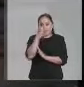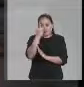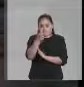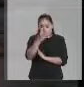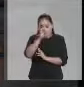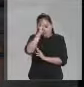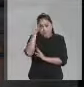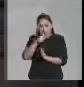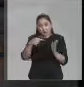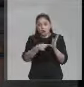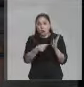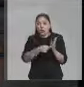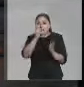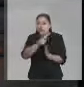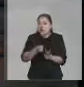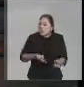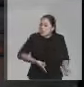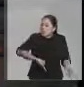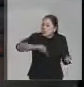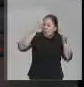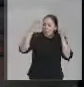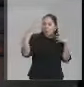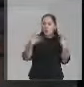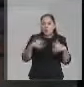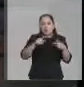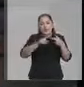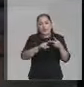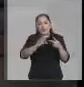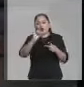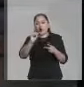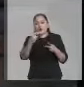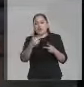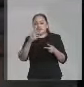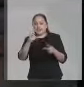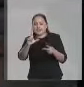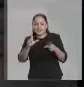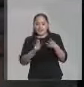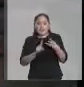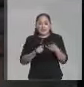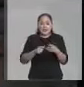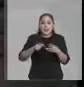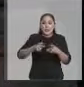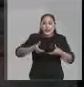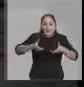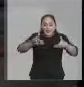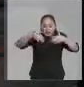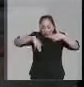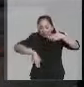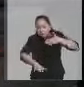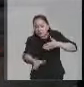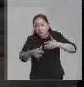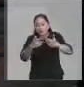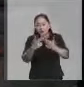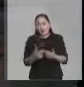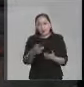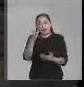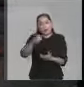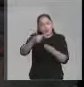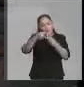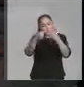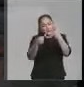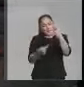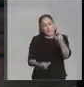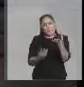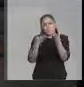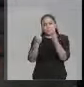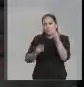supuesto, de las estafas maestras, de OHL, de los socavones, de los moches y todas las implicaciones que han tenido. O también